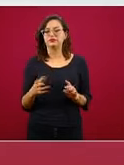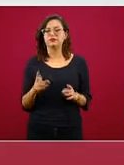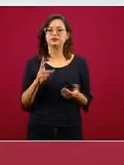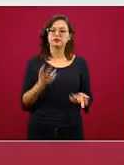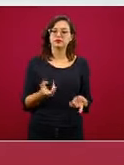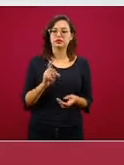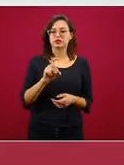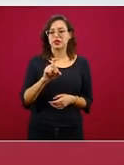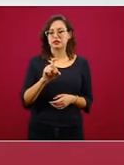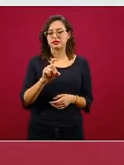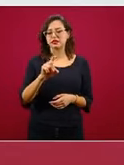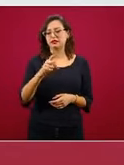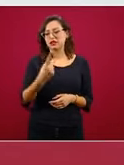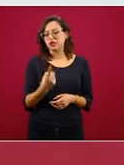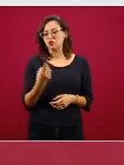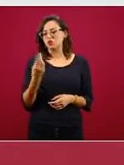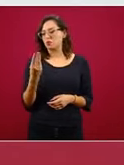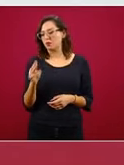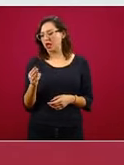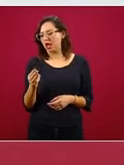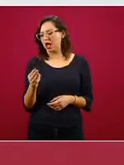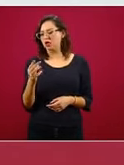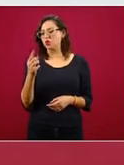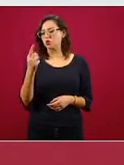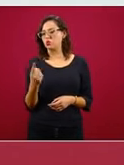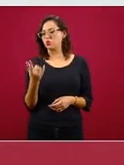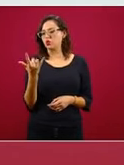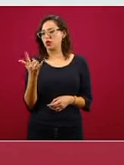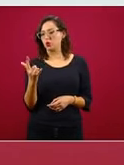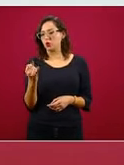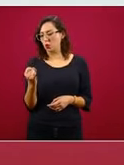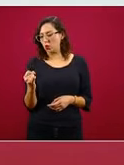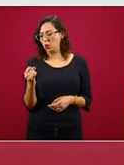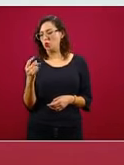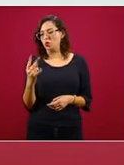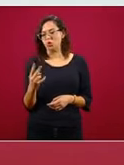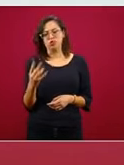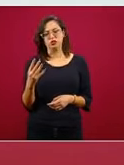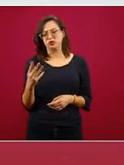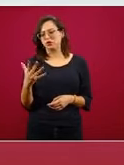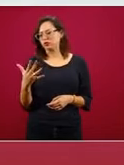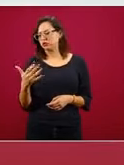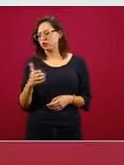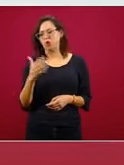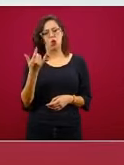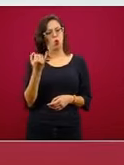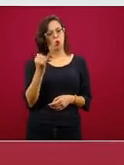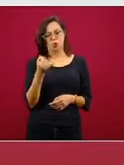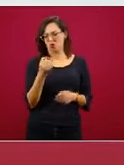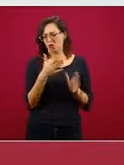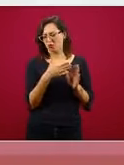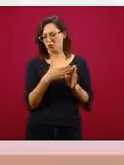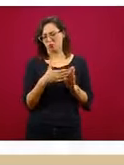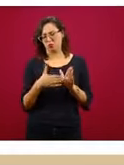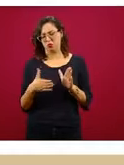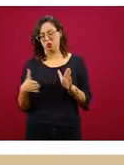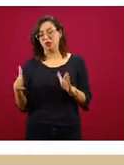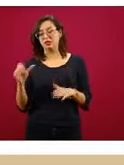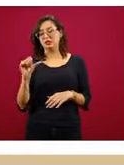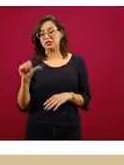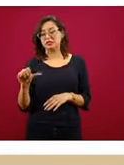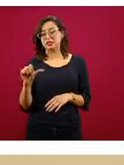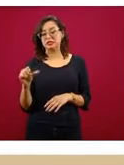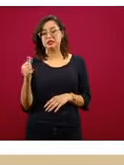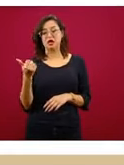30, 31 de mayo, 1 de junio, 2, 3, 4, 5, 6, todo junio, hasta llegar al